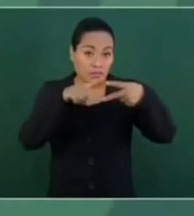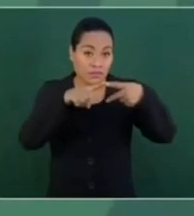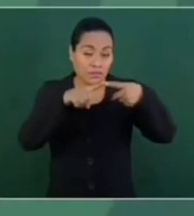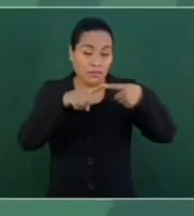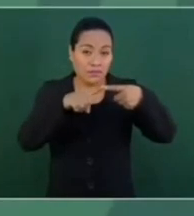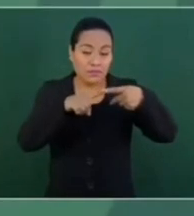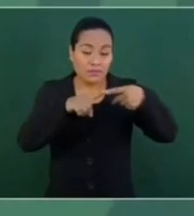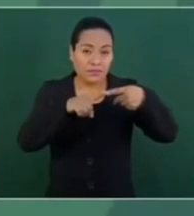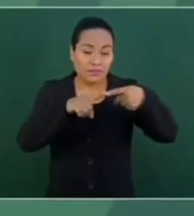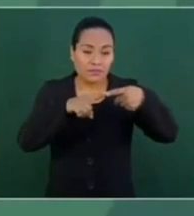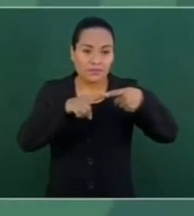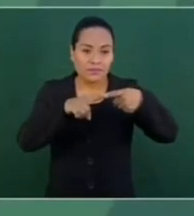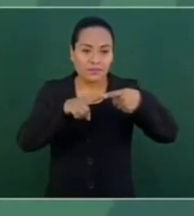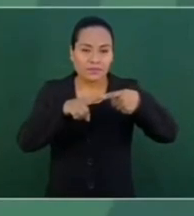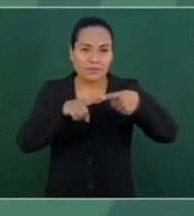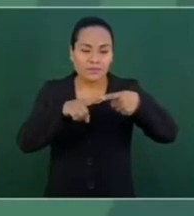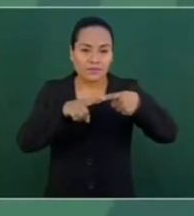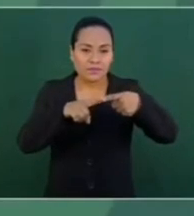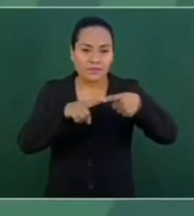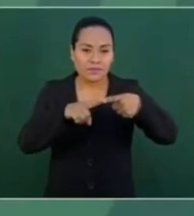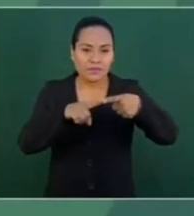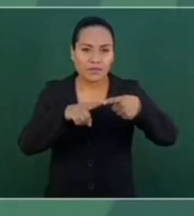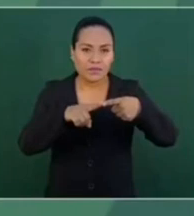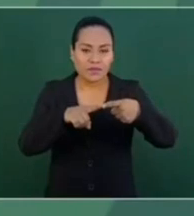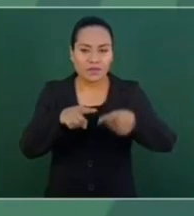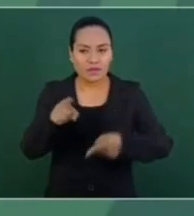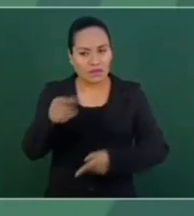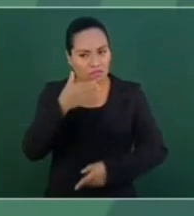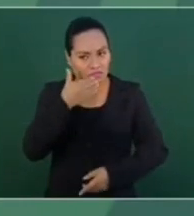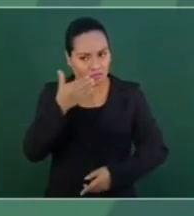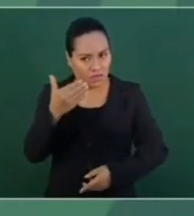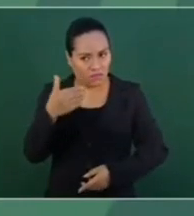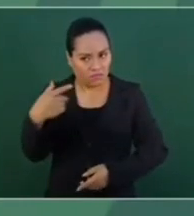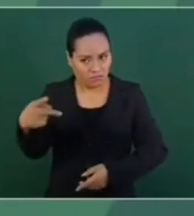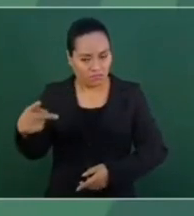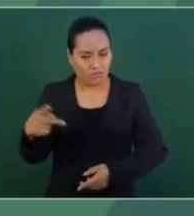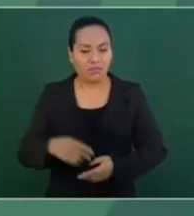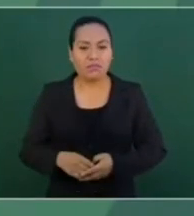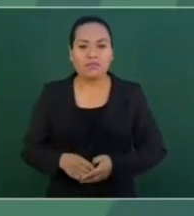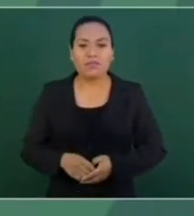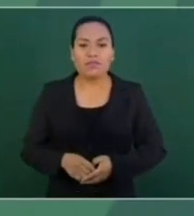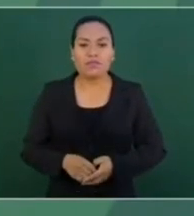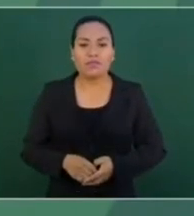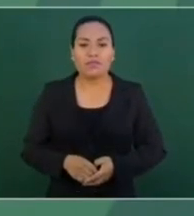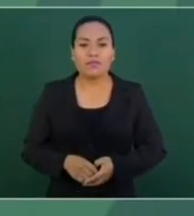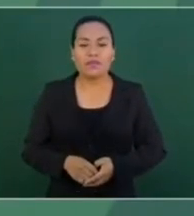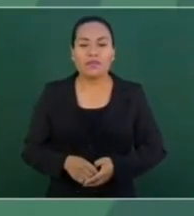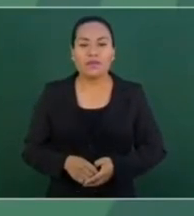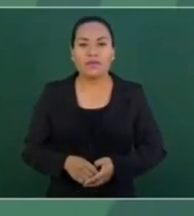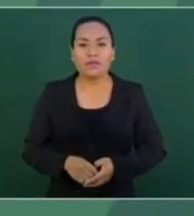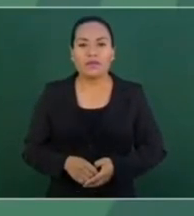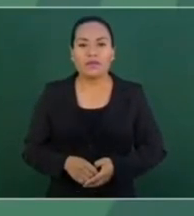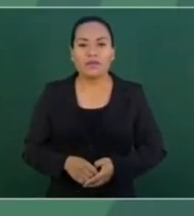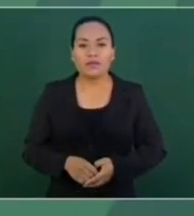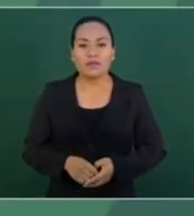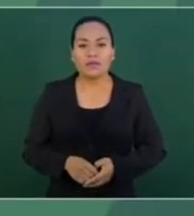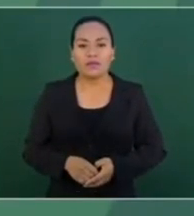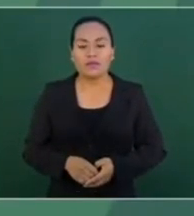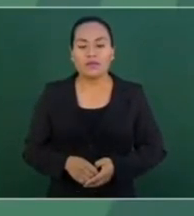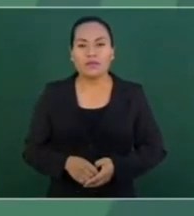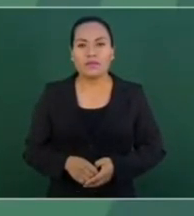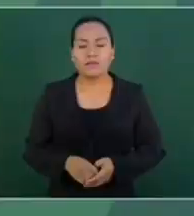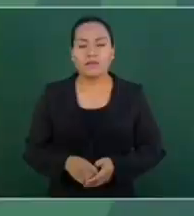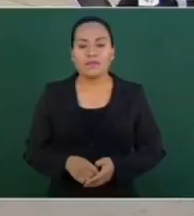Una, hacerte un reconocimiento a ti por